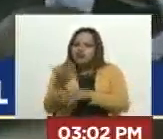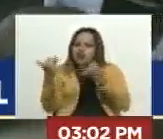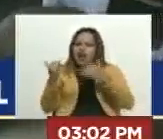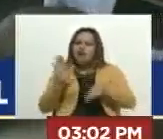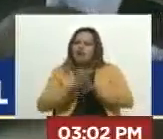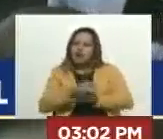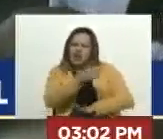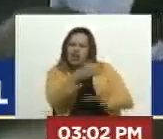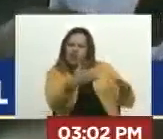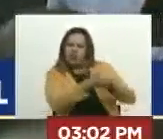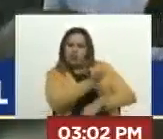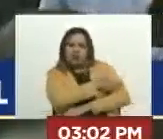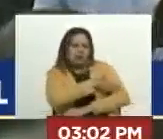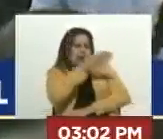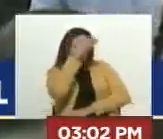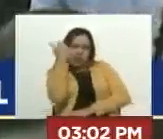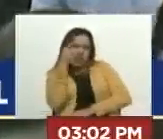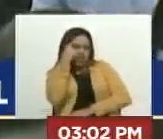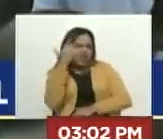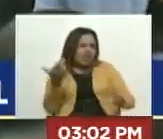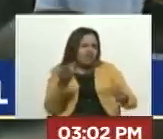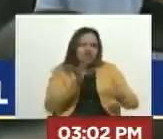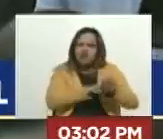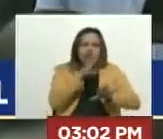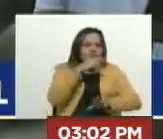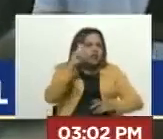esos días? ¿Por qué no los recuerda?